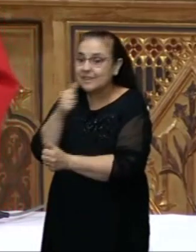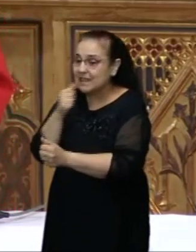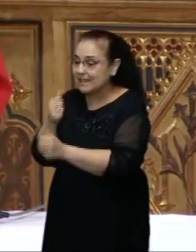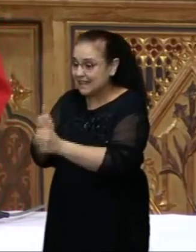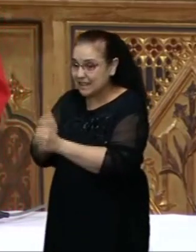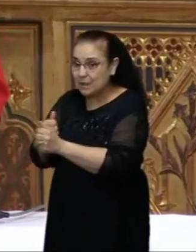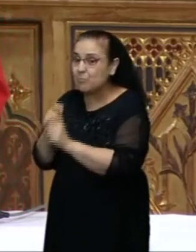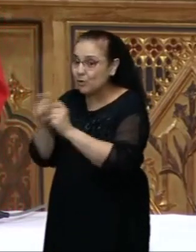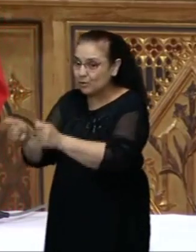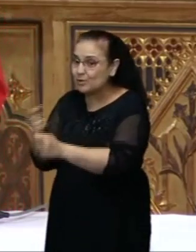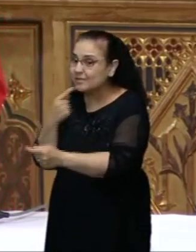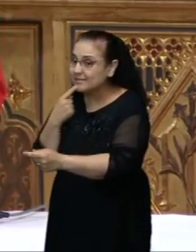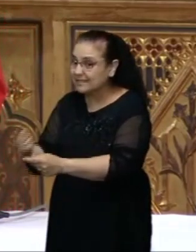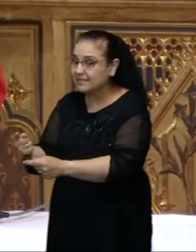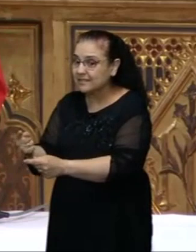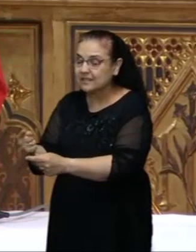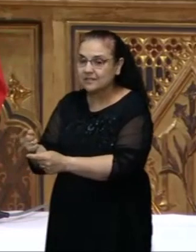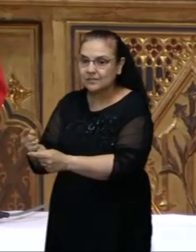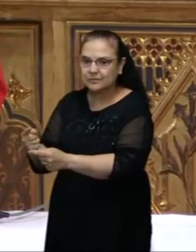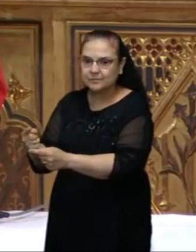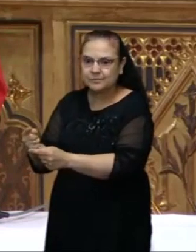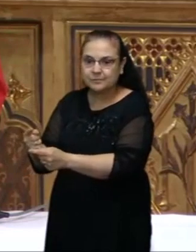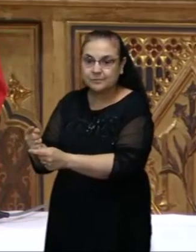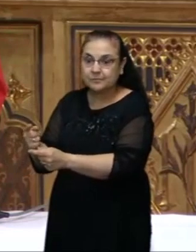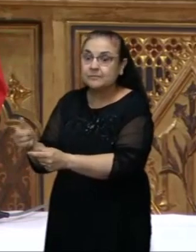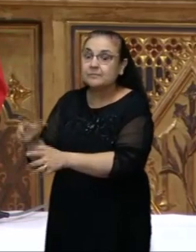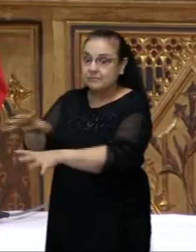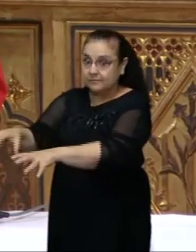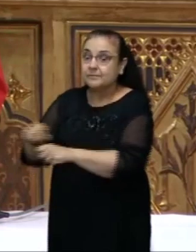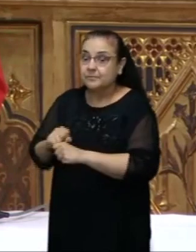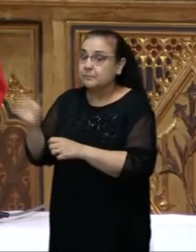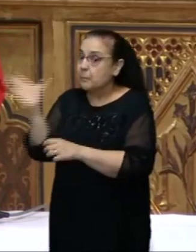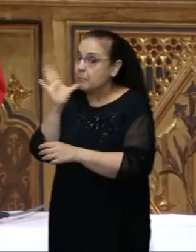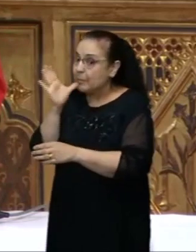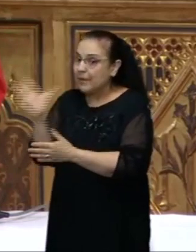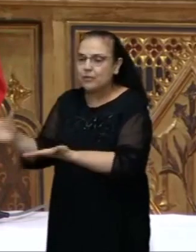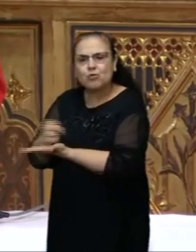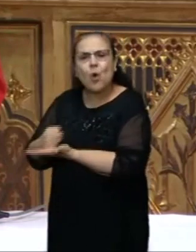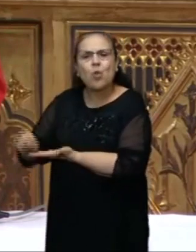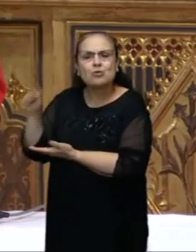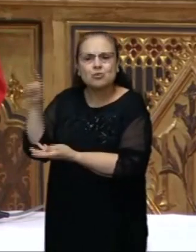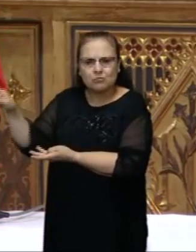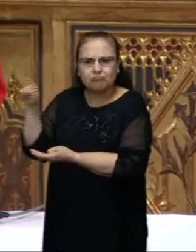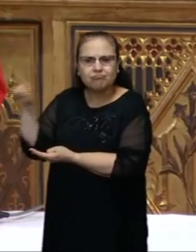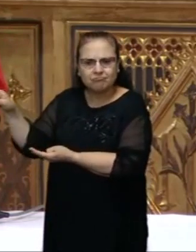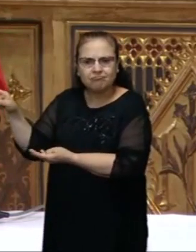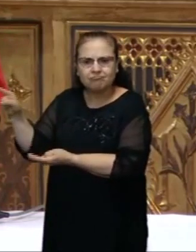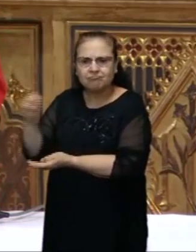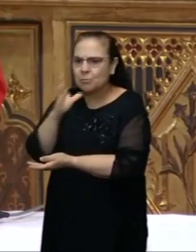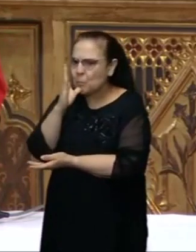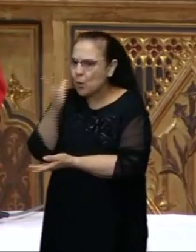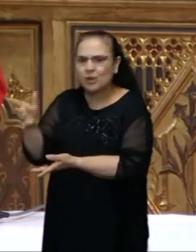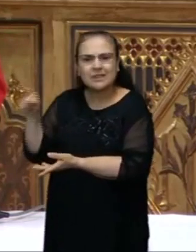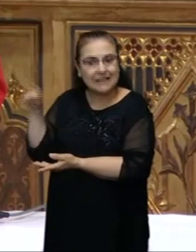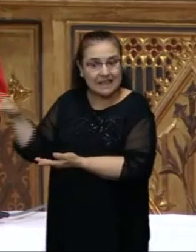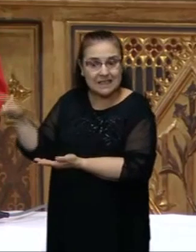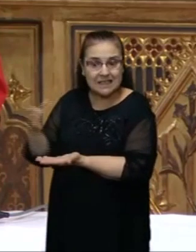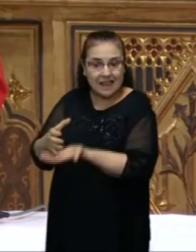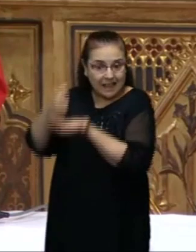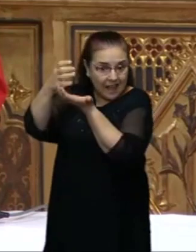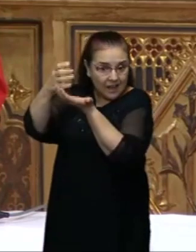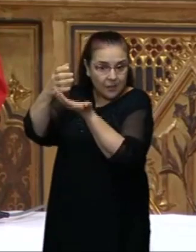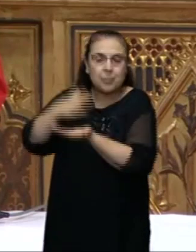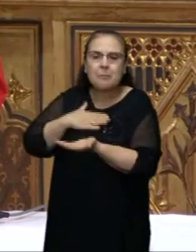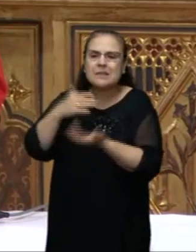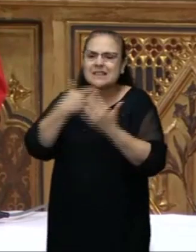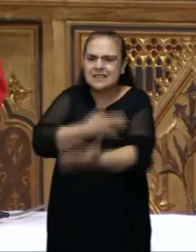sus discípulos diciendo: tomad y bebed todos de él, porque este es el cáliz de mi